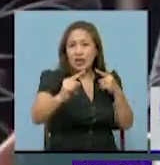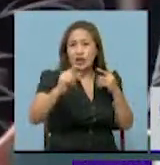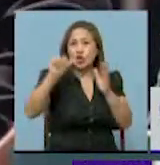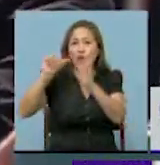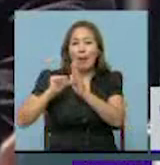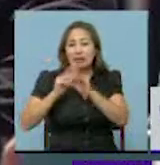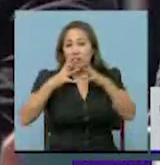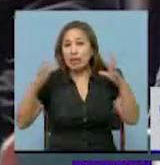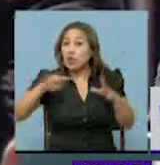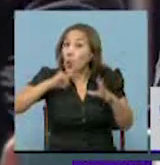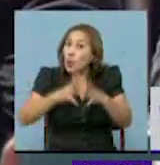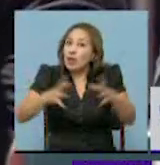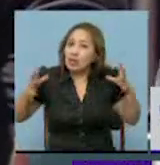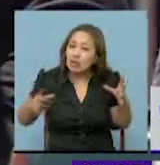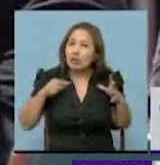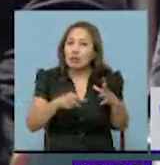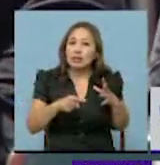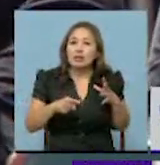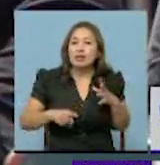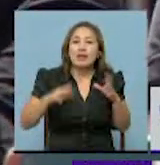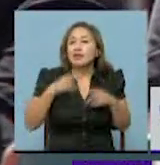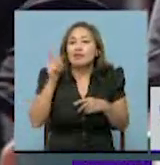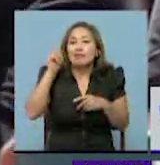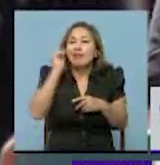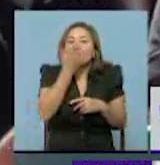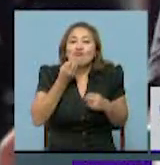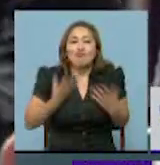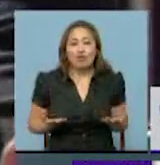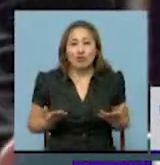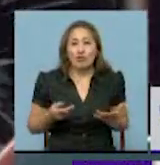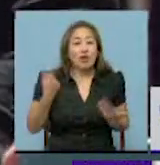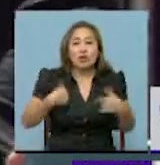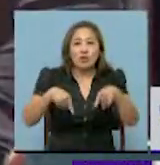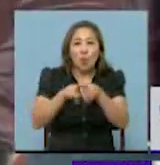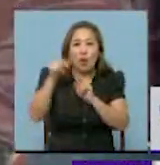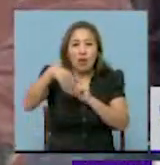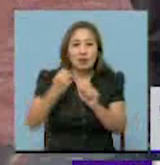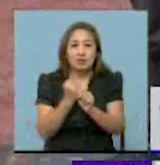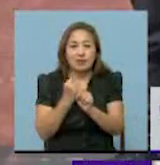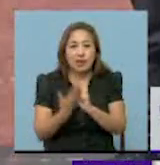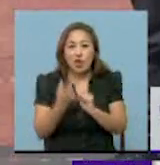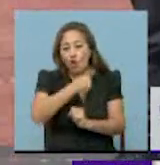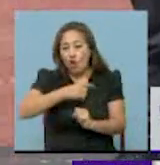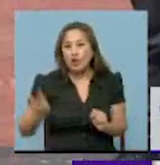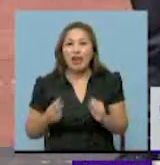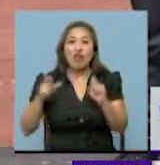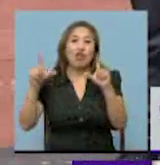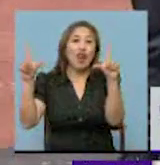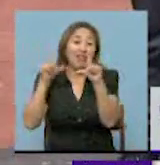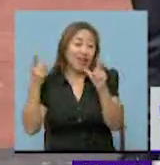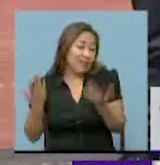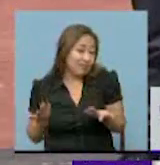muy grandes, Jujuy es grande, es una maravilla, ¿no? Lo mismo que estamos haciendo Gerardo con la telemedicina,